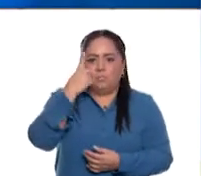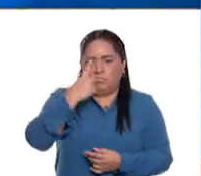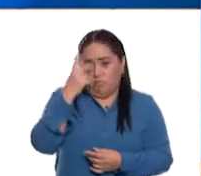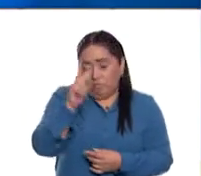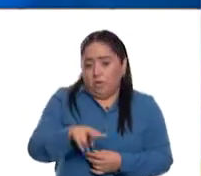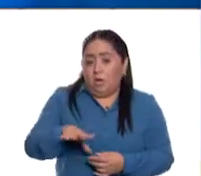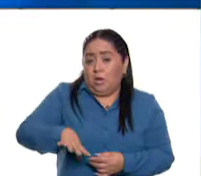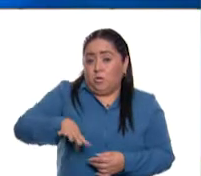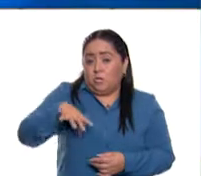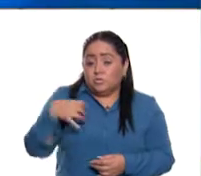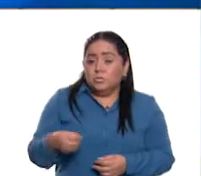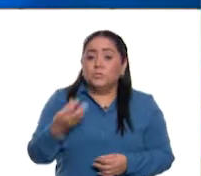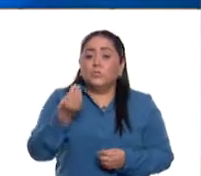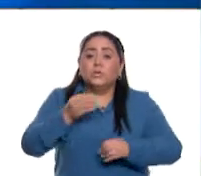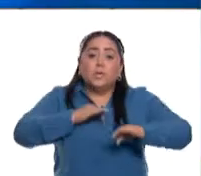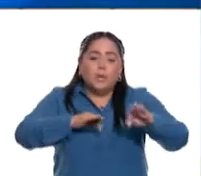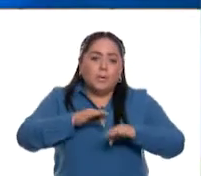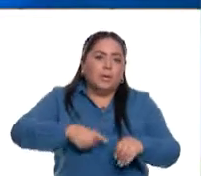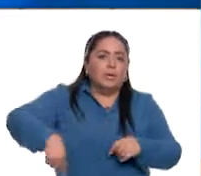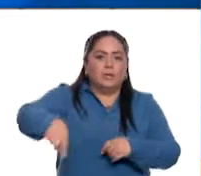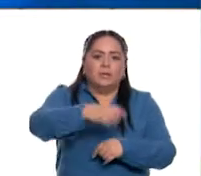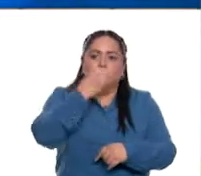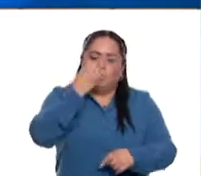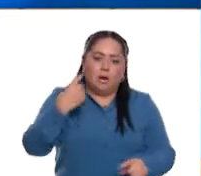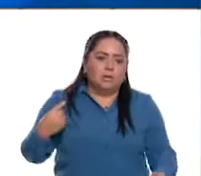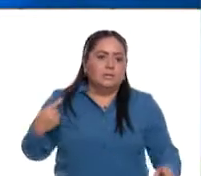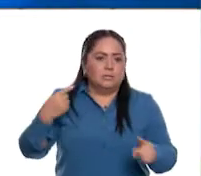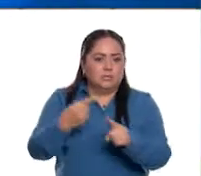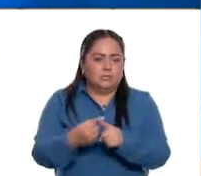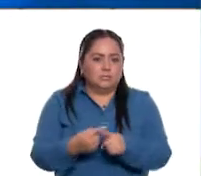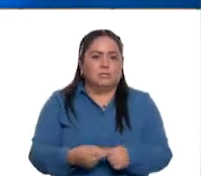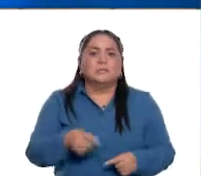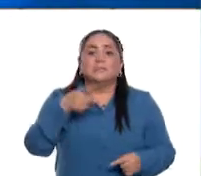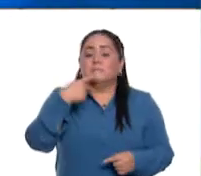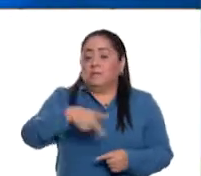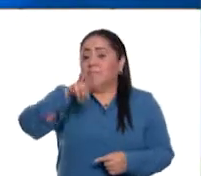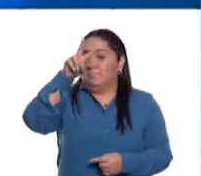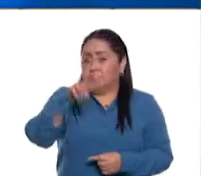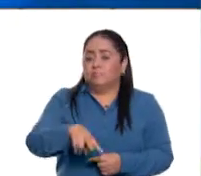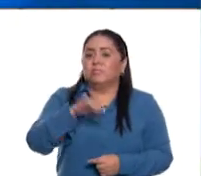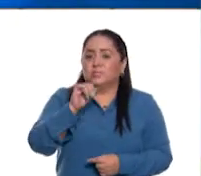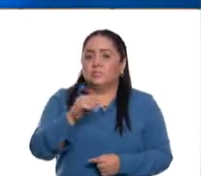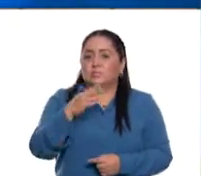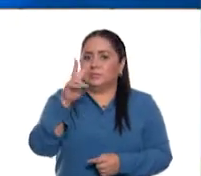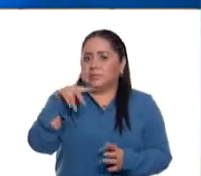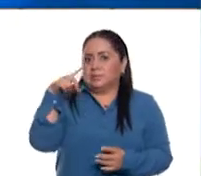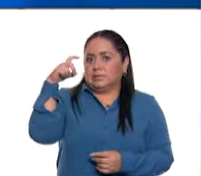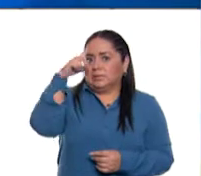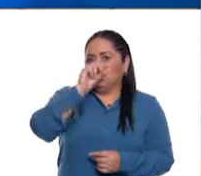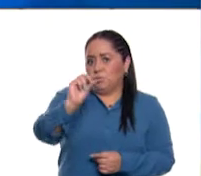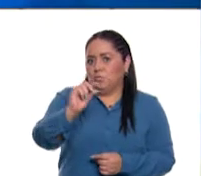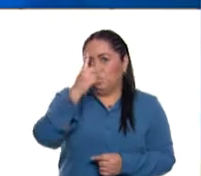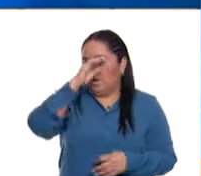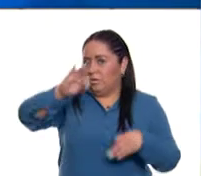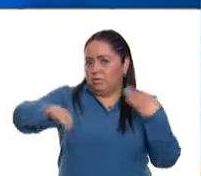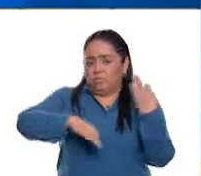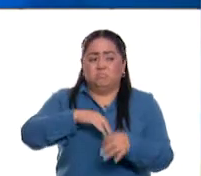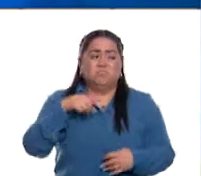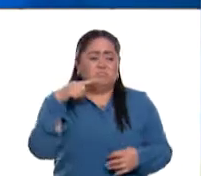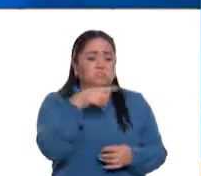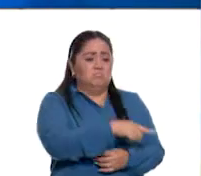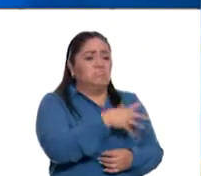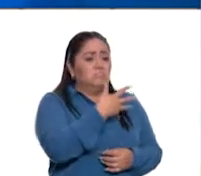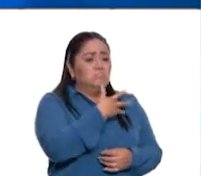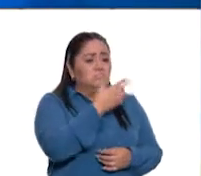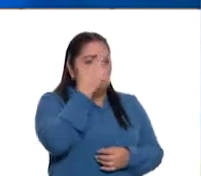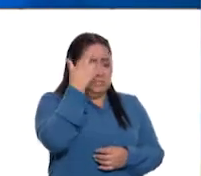esfuerzo realizado por todo en este ciclo escolar, que definitivamente ha sido complicado para todos. Tienes mucha razón,